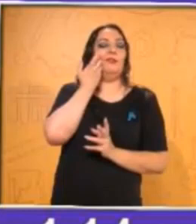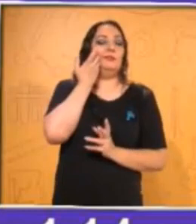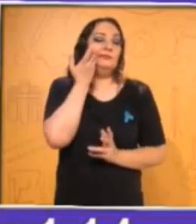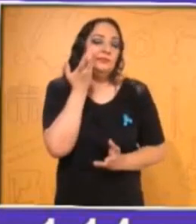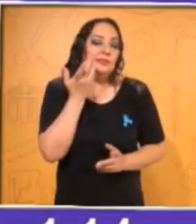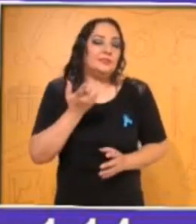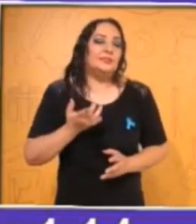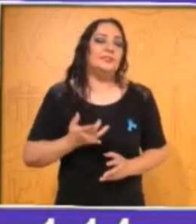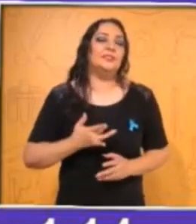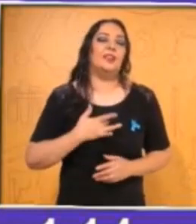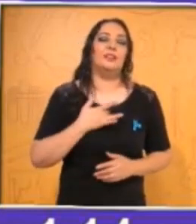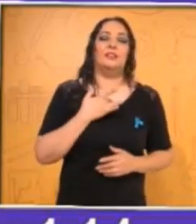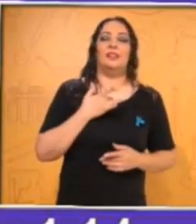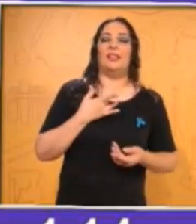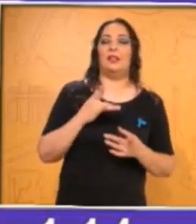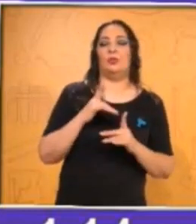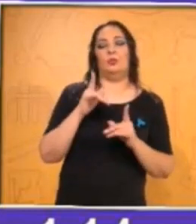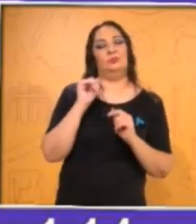con cierto